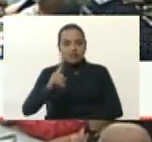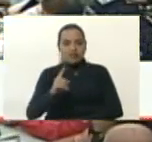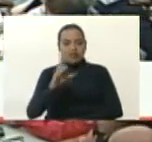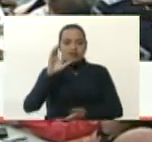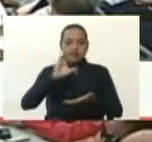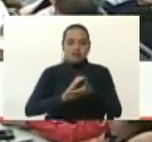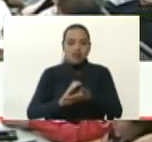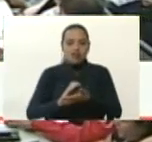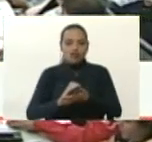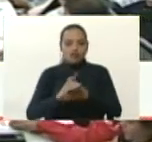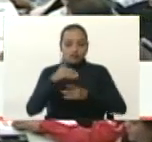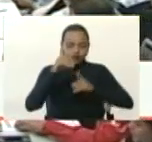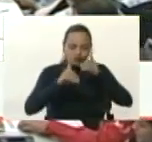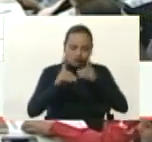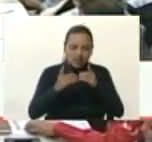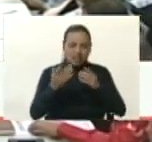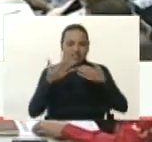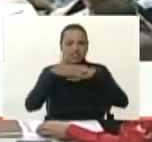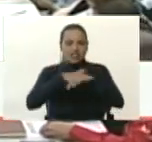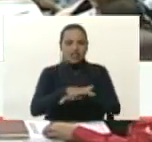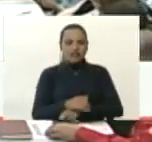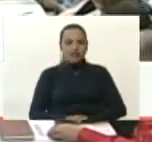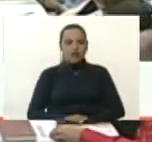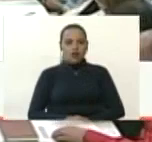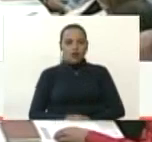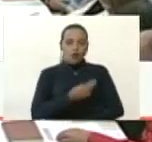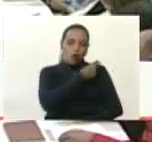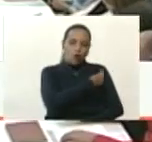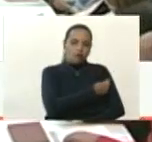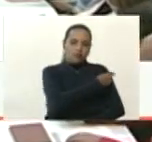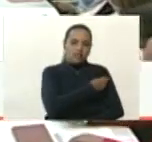integrales, de los hospitales y de